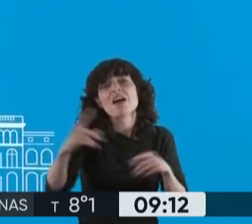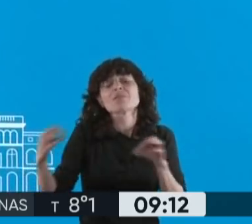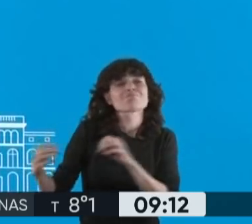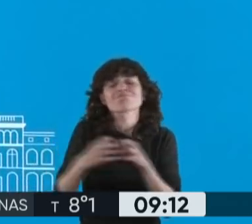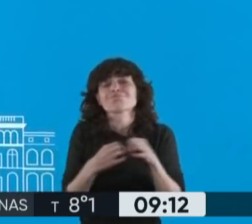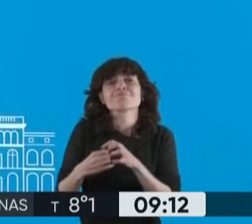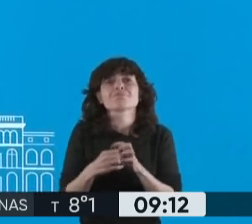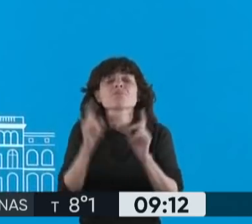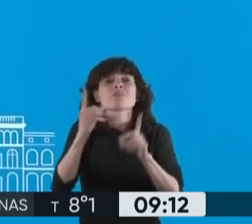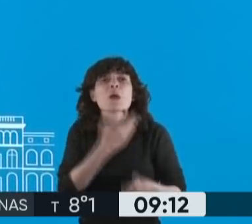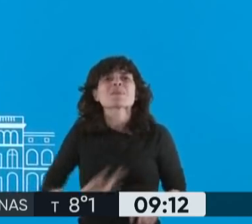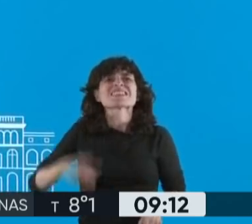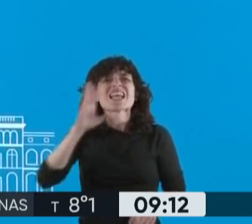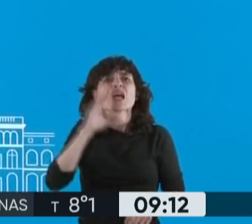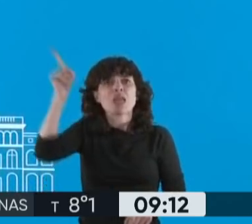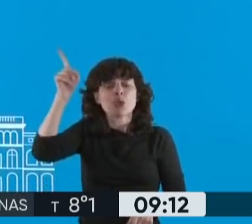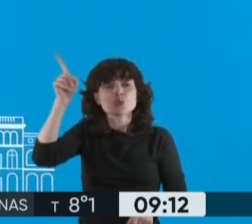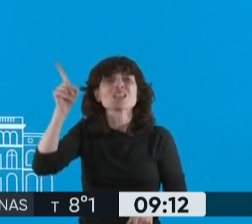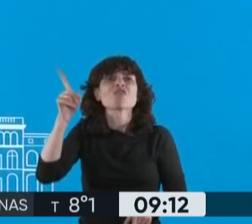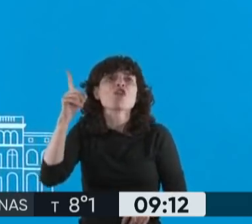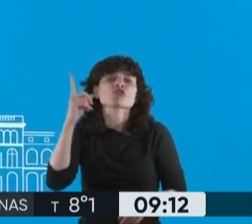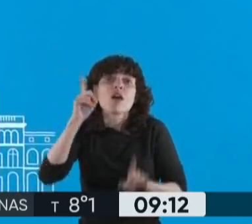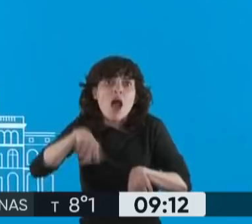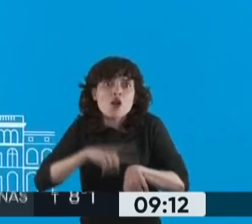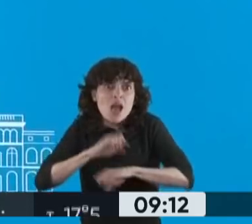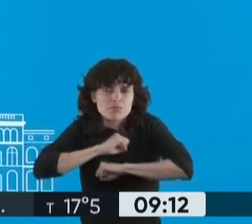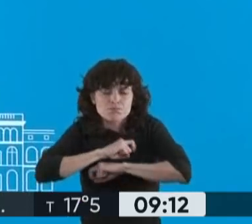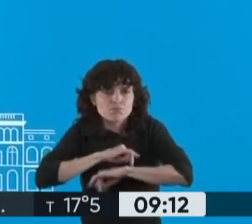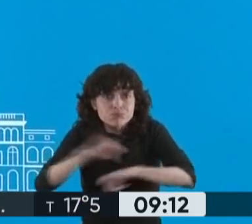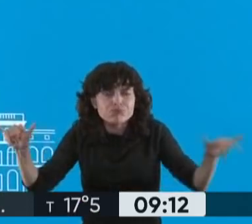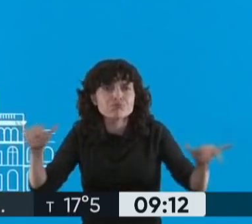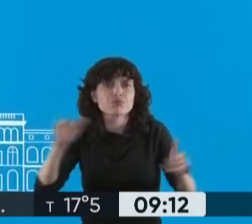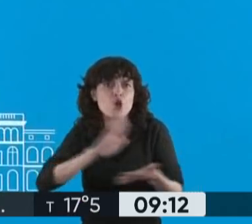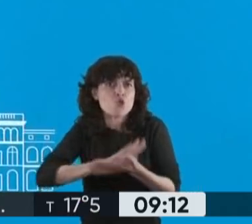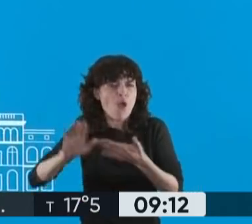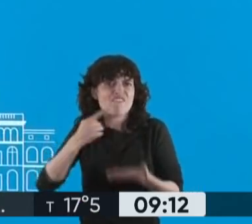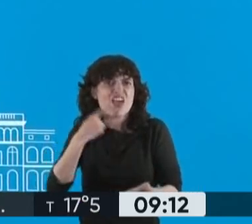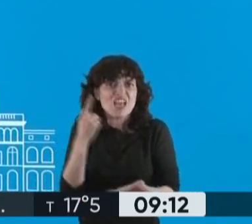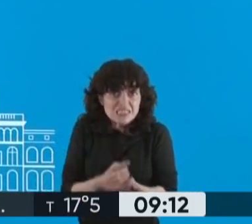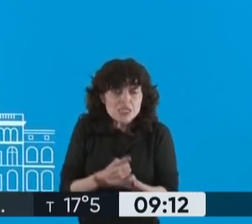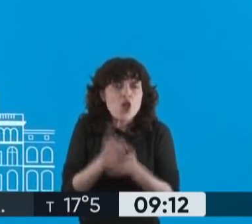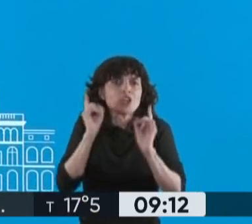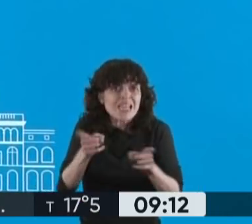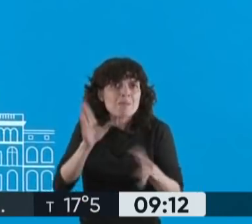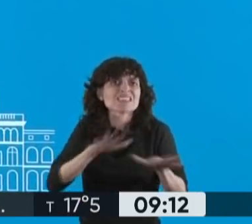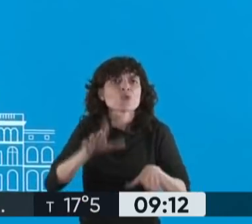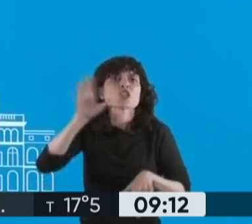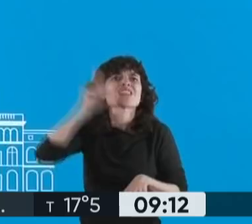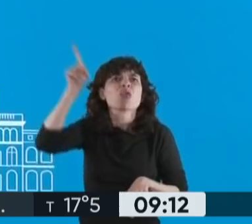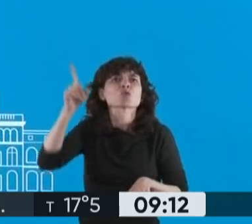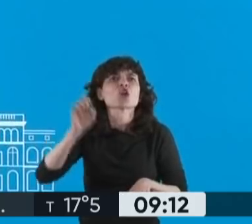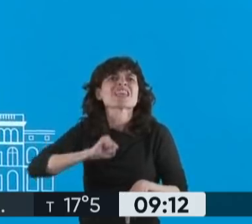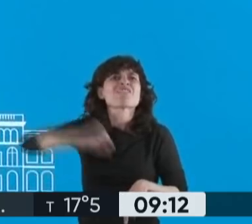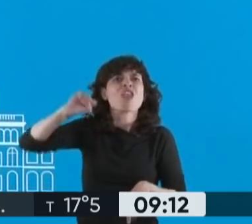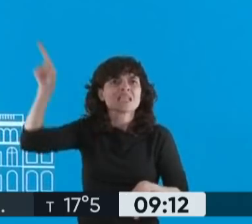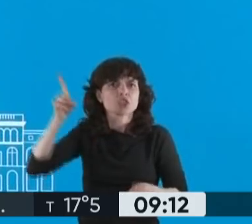anuncia esta medida junto a otra cantidad de medidas. Por primera vez Estados Unidos tiene una inflación alta y lo mismo está sucediendo en Europa, con lo cual